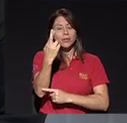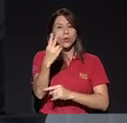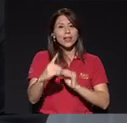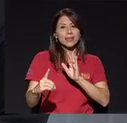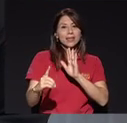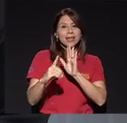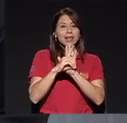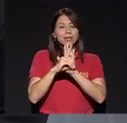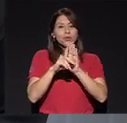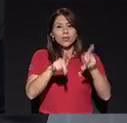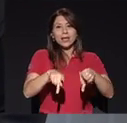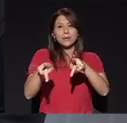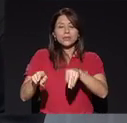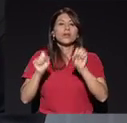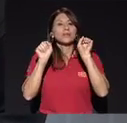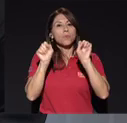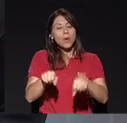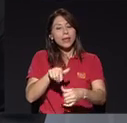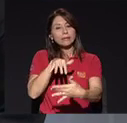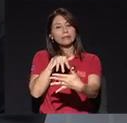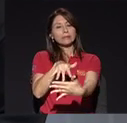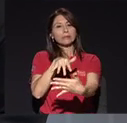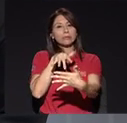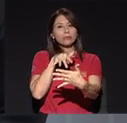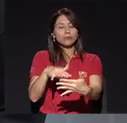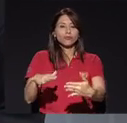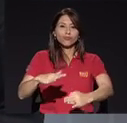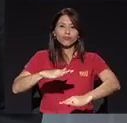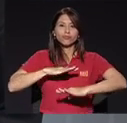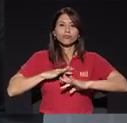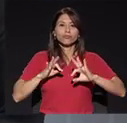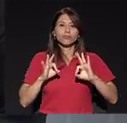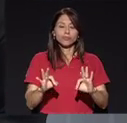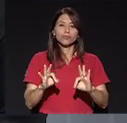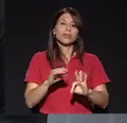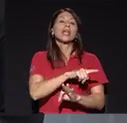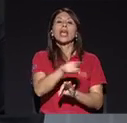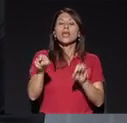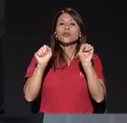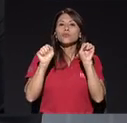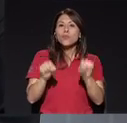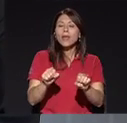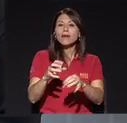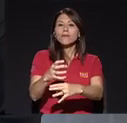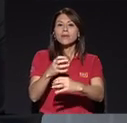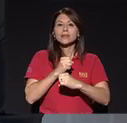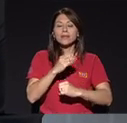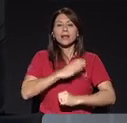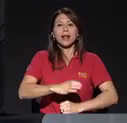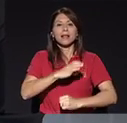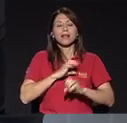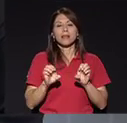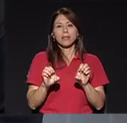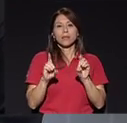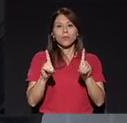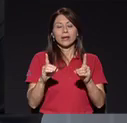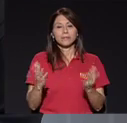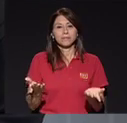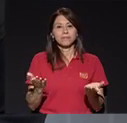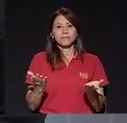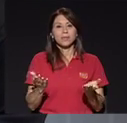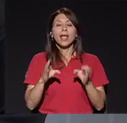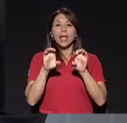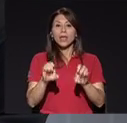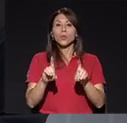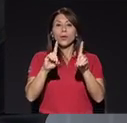ser humano a tener una educación plena, ¿verdad? El ejercicio de su derecho a recibir una educación de calidad. Entonces,